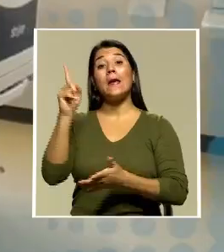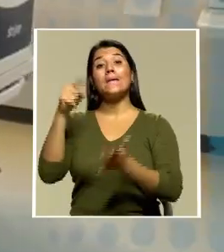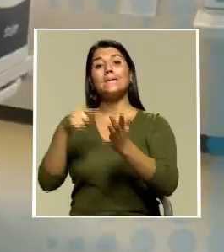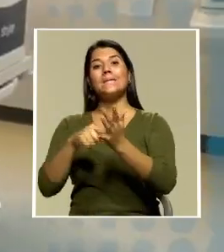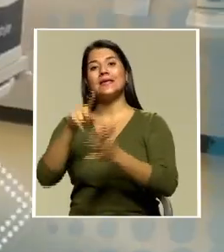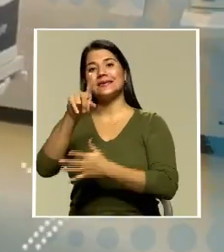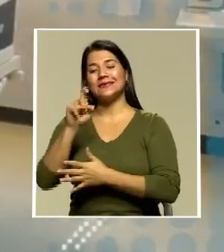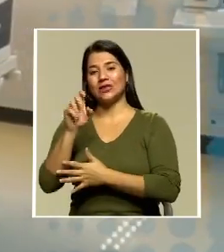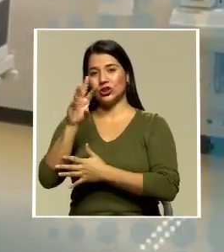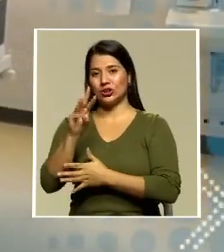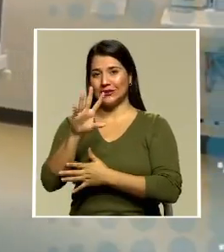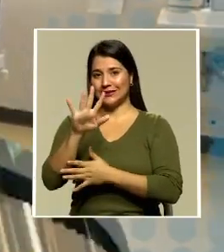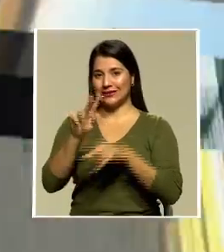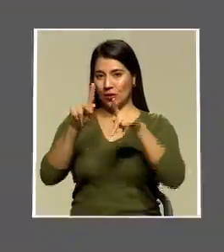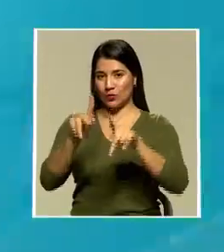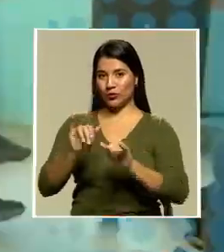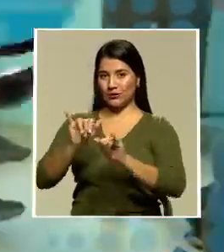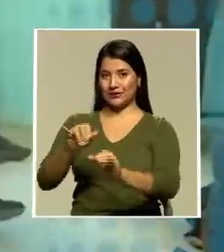1.175 hospitalizaciones.